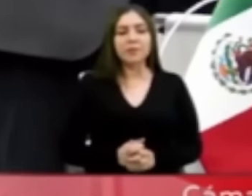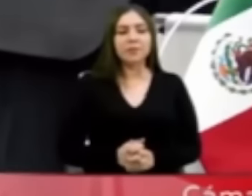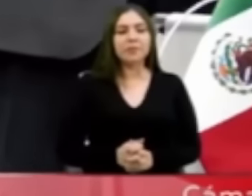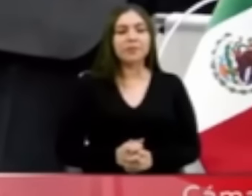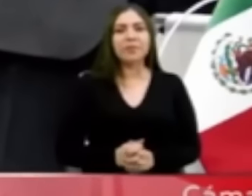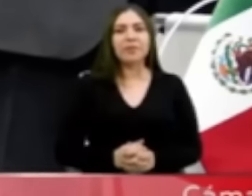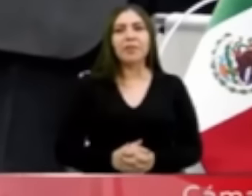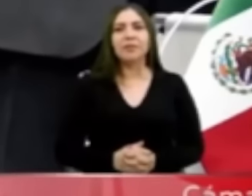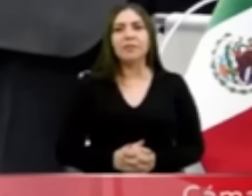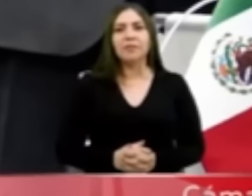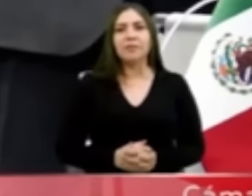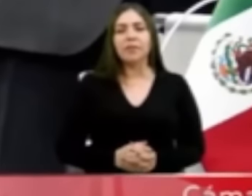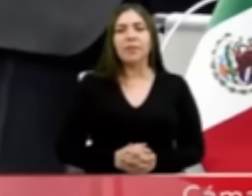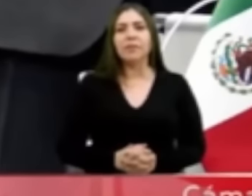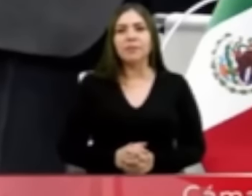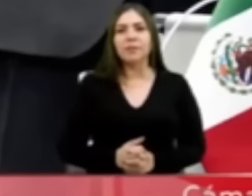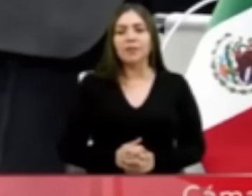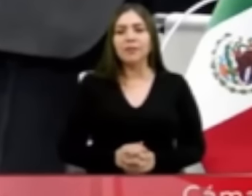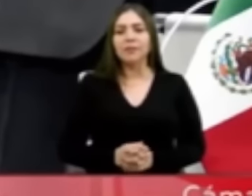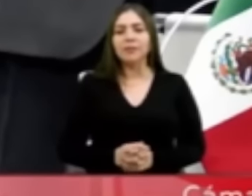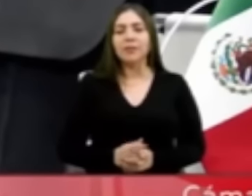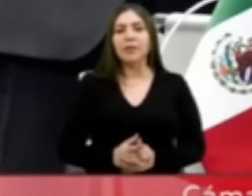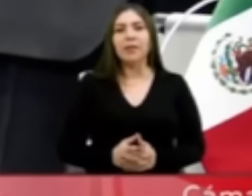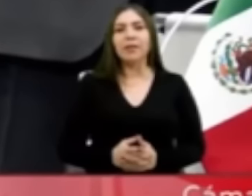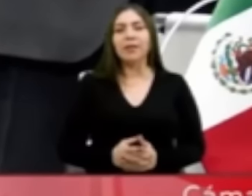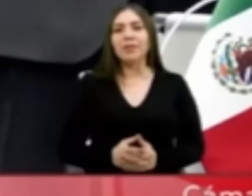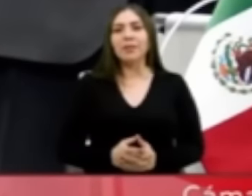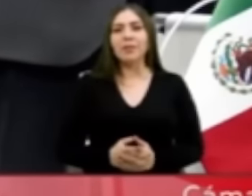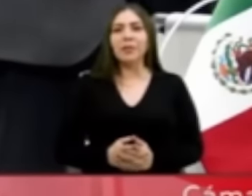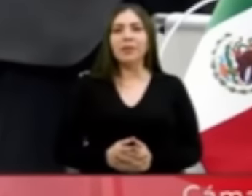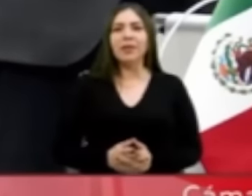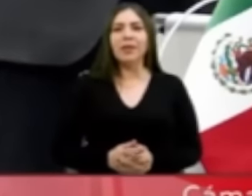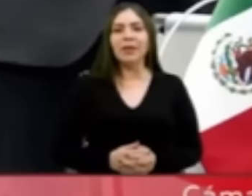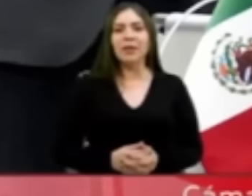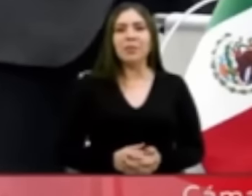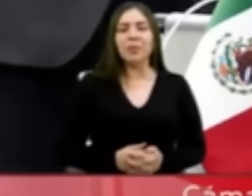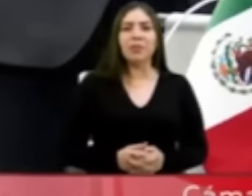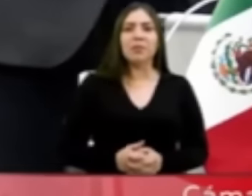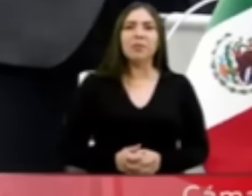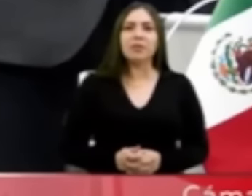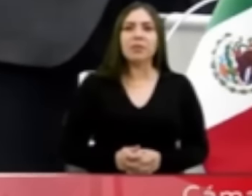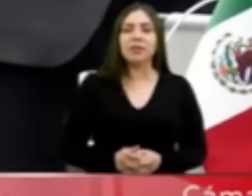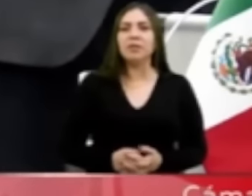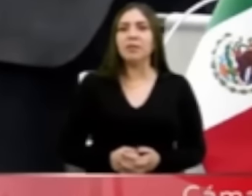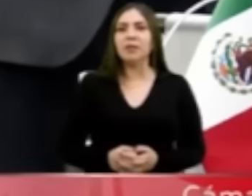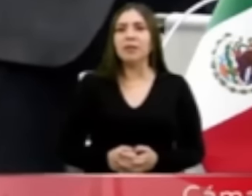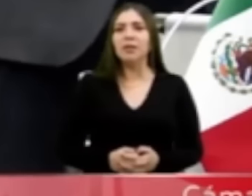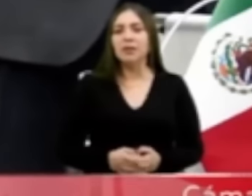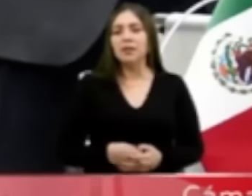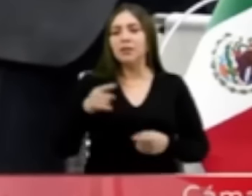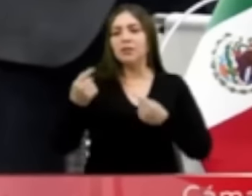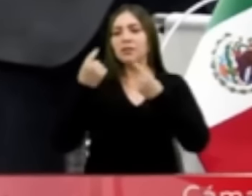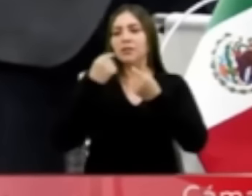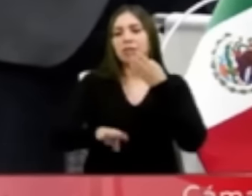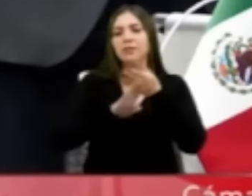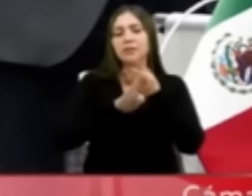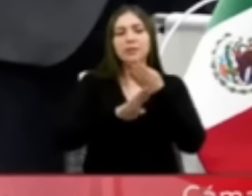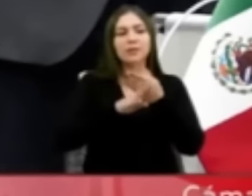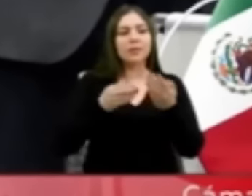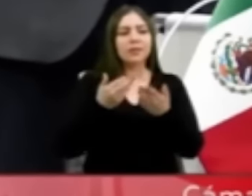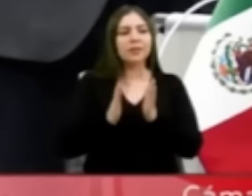Personales diversas, muchas. No escuché, senador. Para alusiones personales diversas y muchas. Tiene la palabra. Gracias. Hasta por 2 minutos,